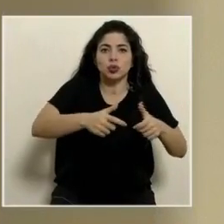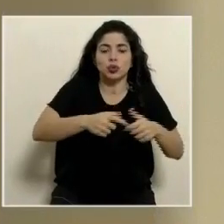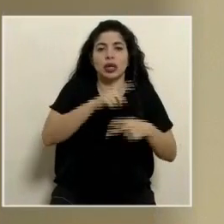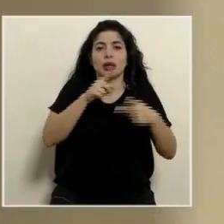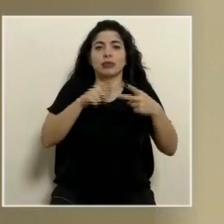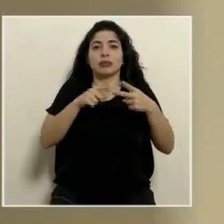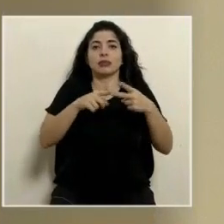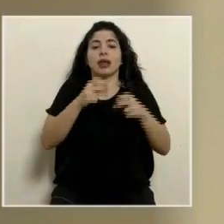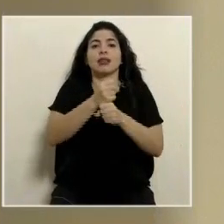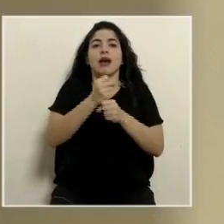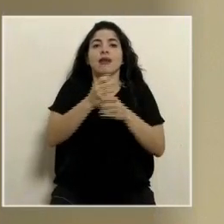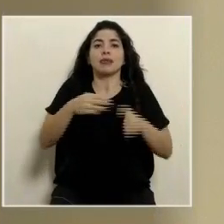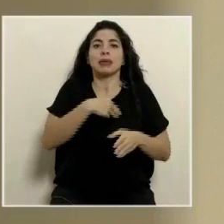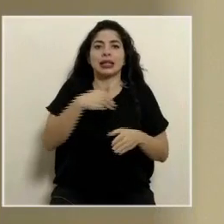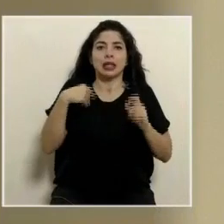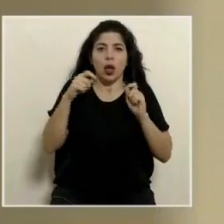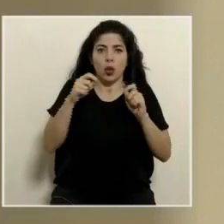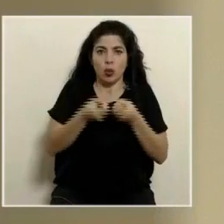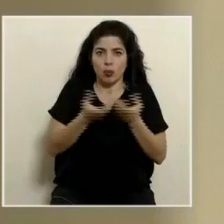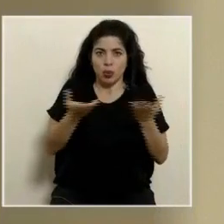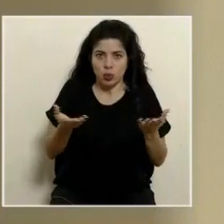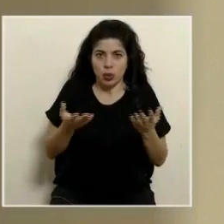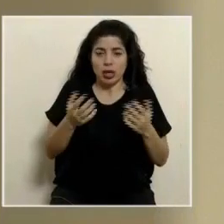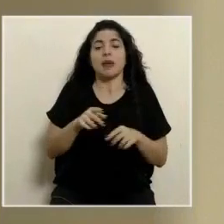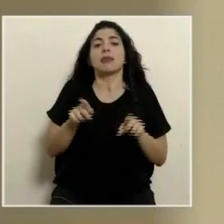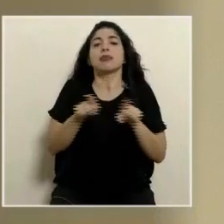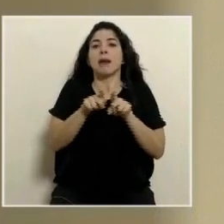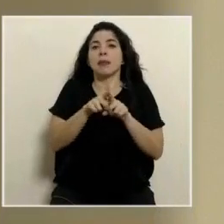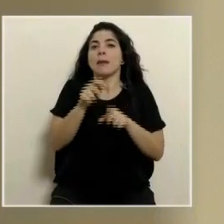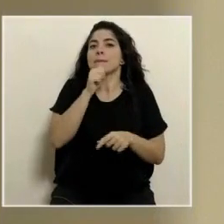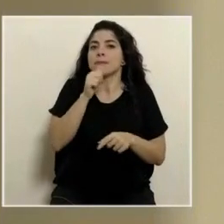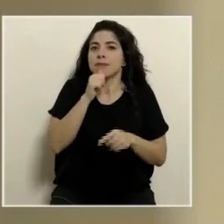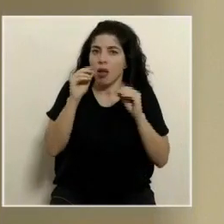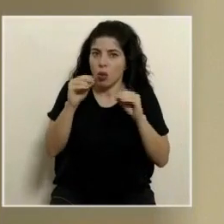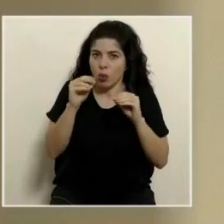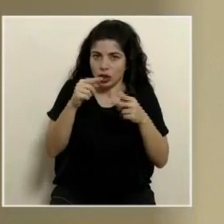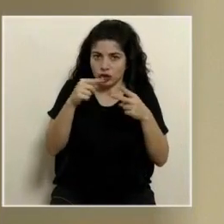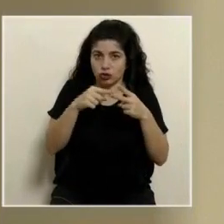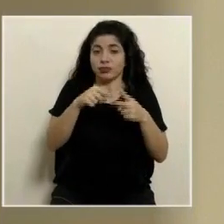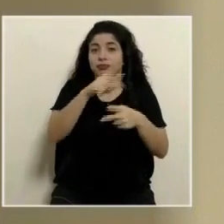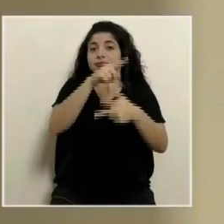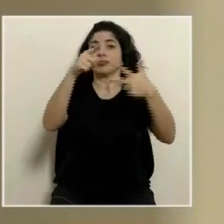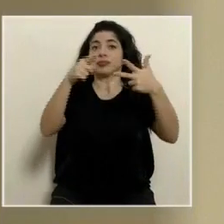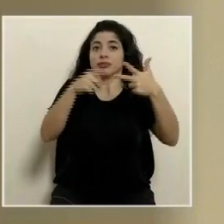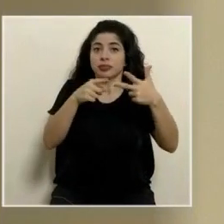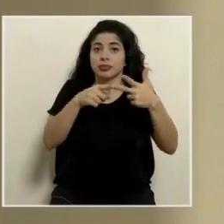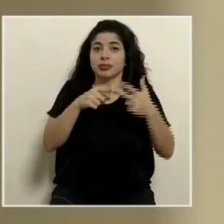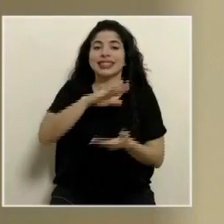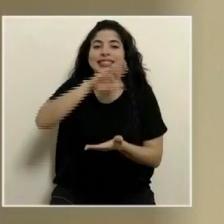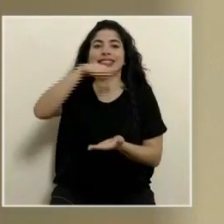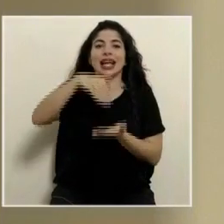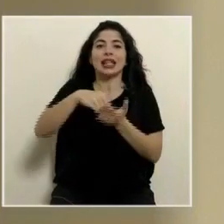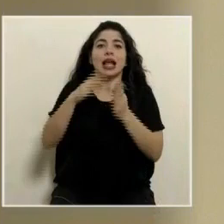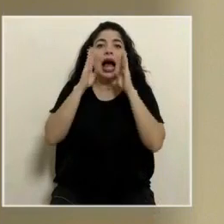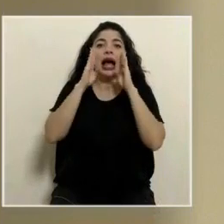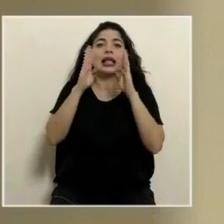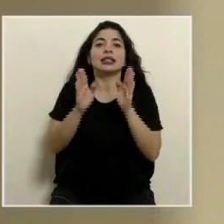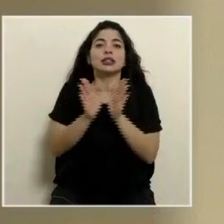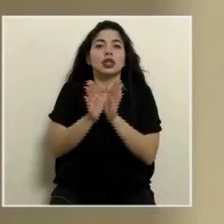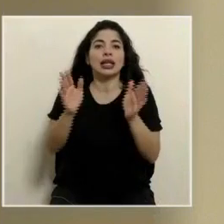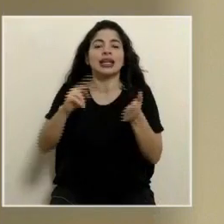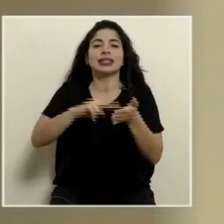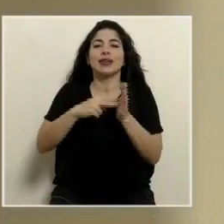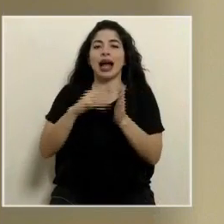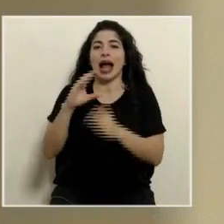Ministerio de Educación Pública, del sector educativo privado también, personal de Centros de Atención Integral, o sea,